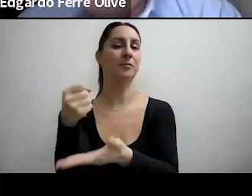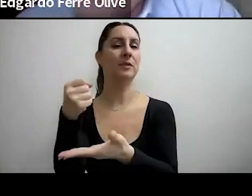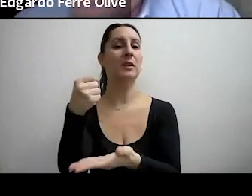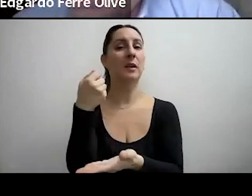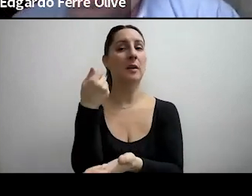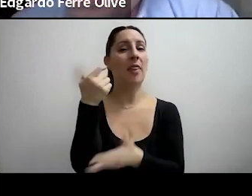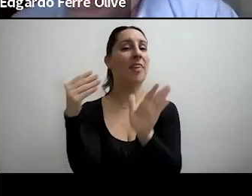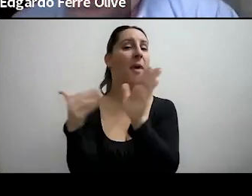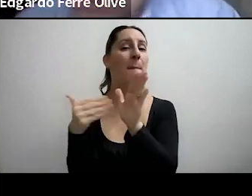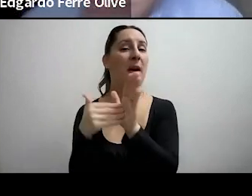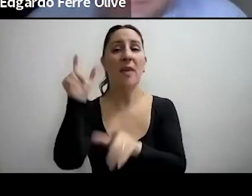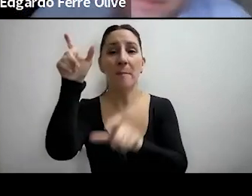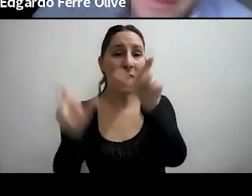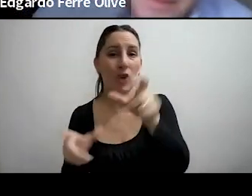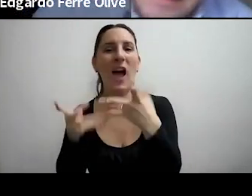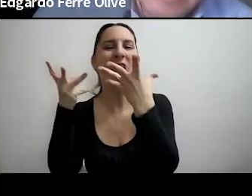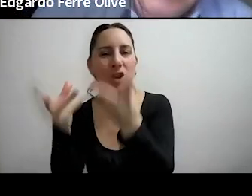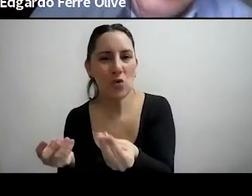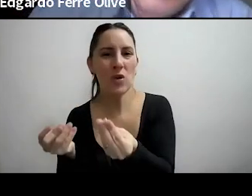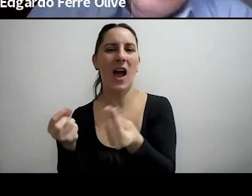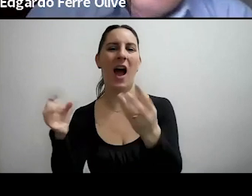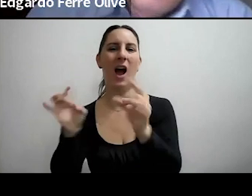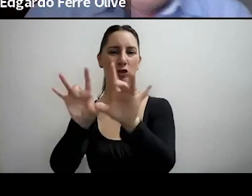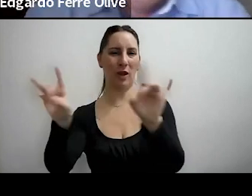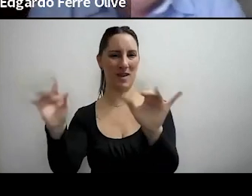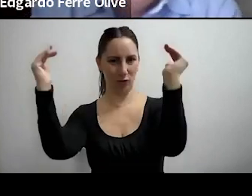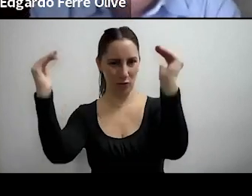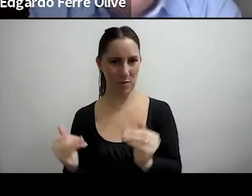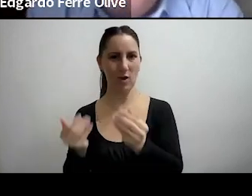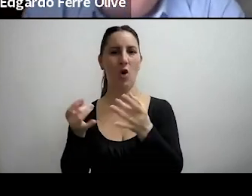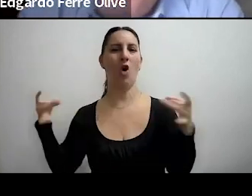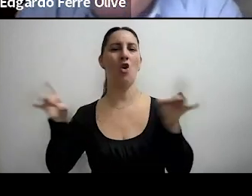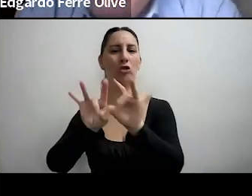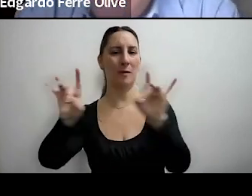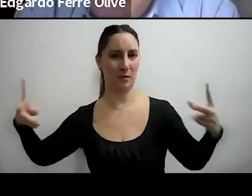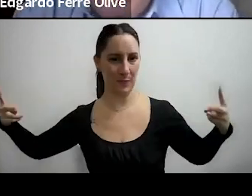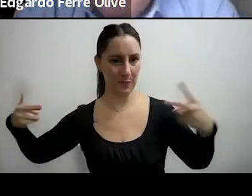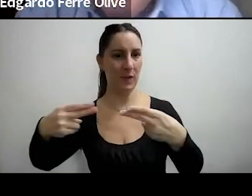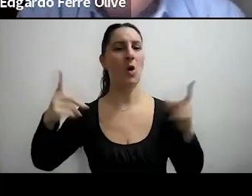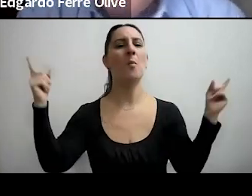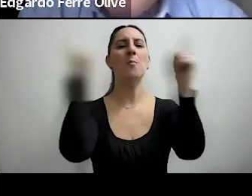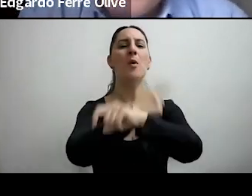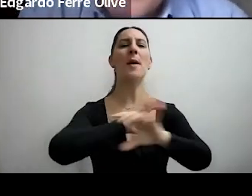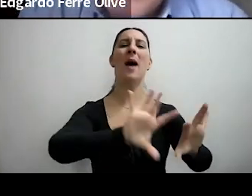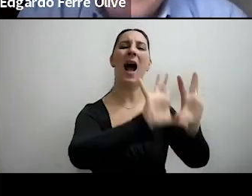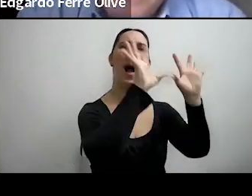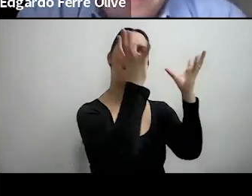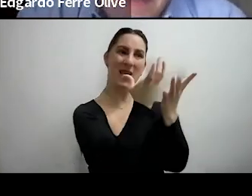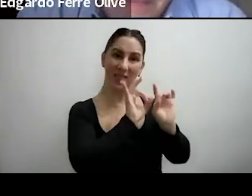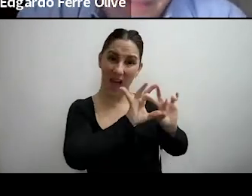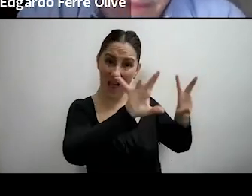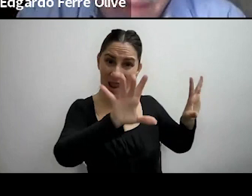que estén descontaminando. ¿Eh? Los problemas ambientales más importantes que tienen efectos de